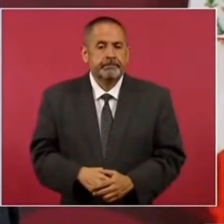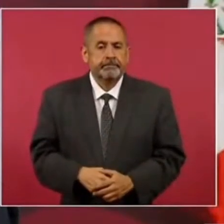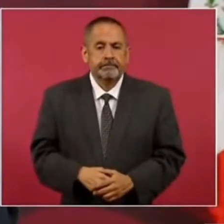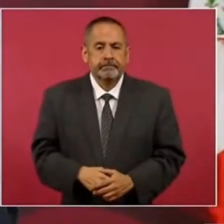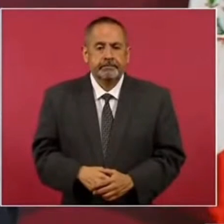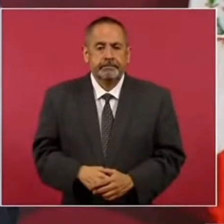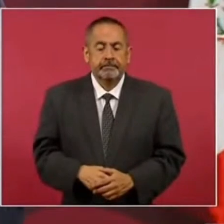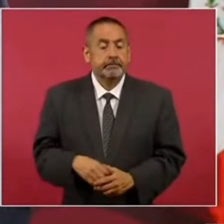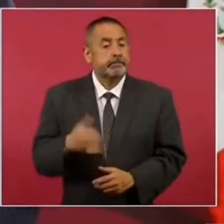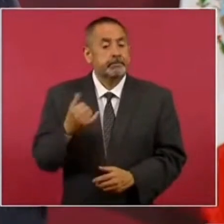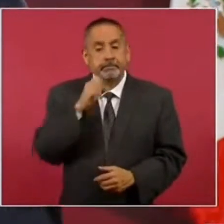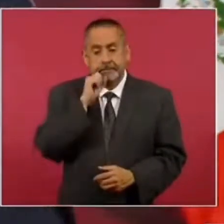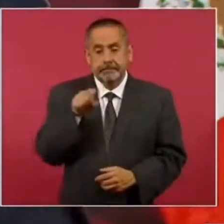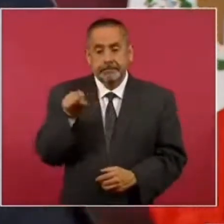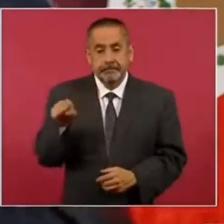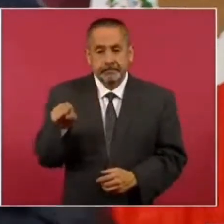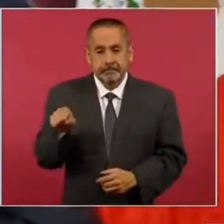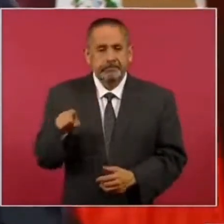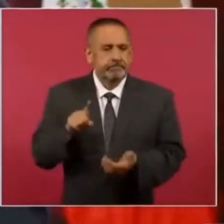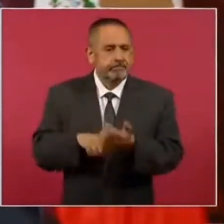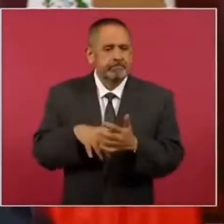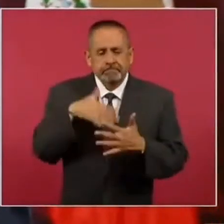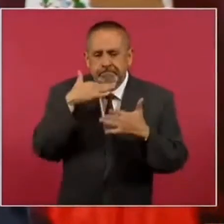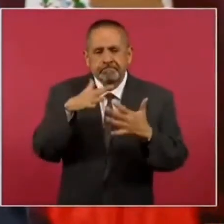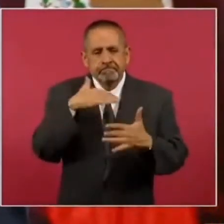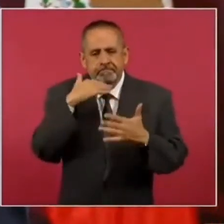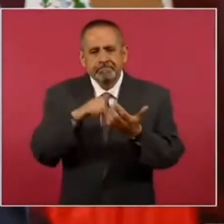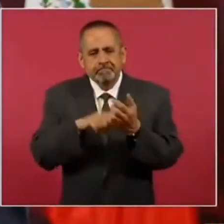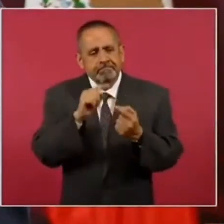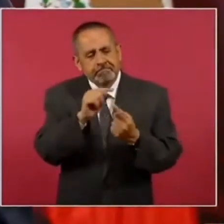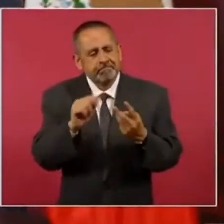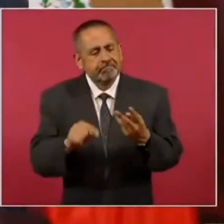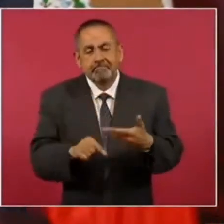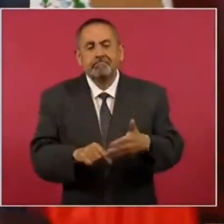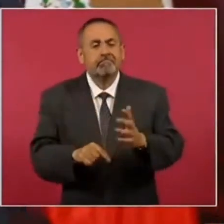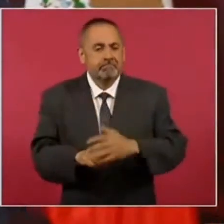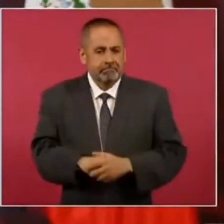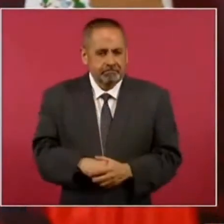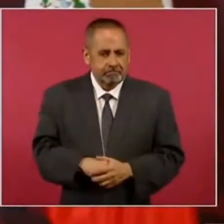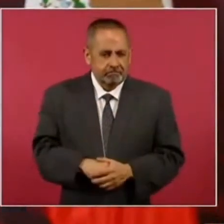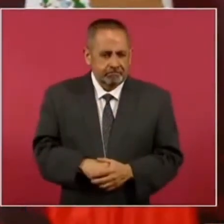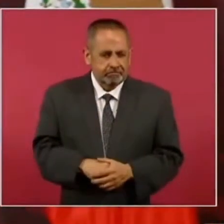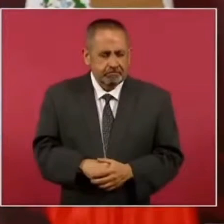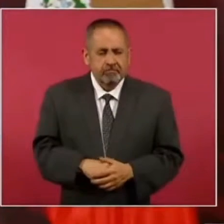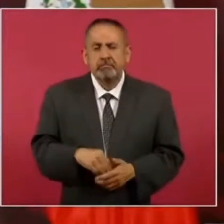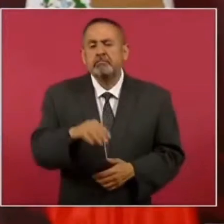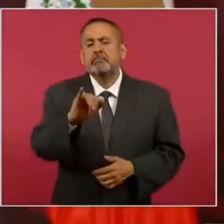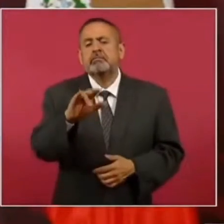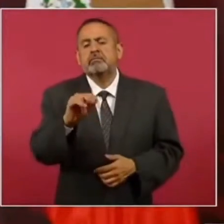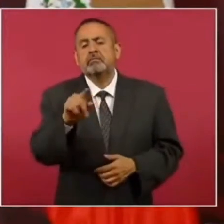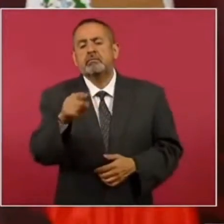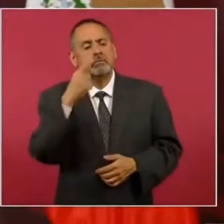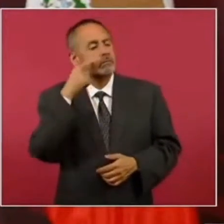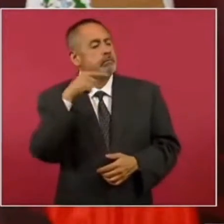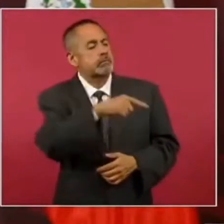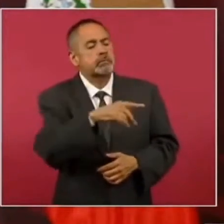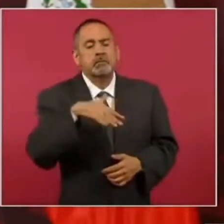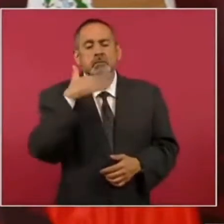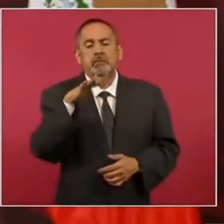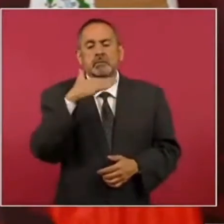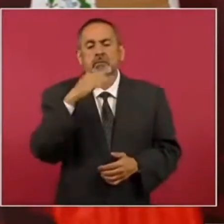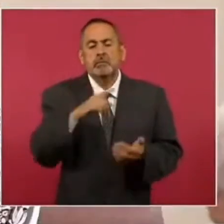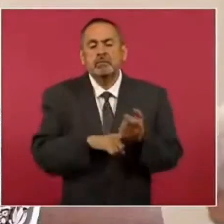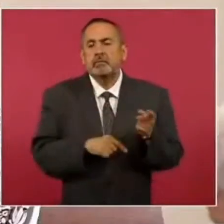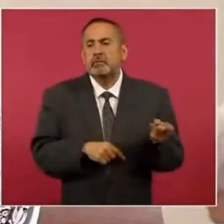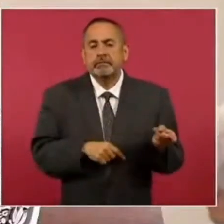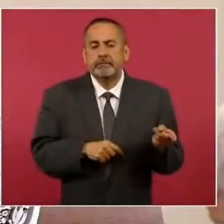Y todo por la corrupción. ¿Qué no es corrupción? El que